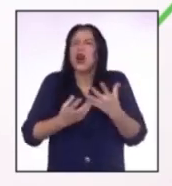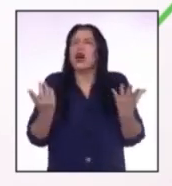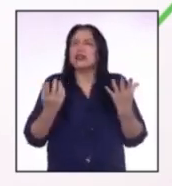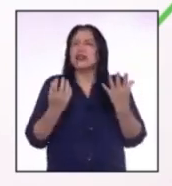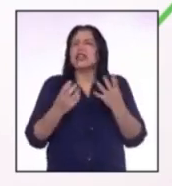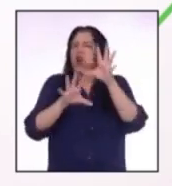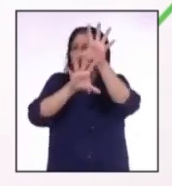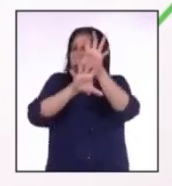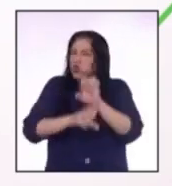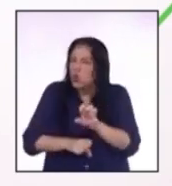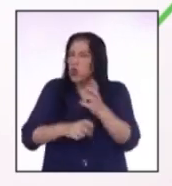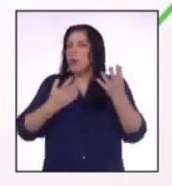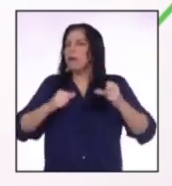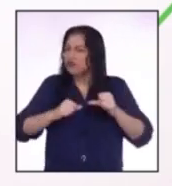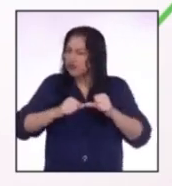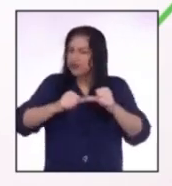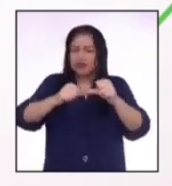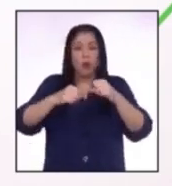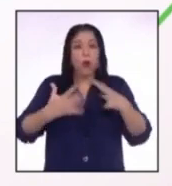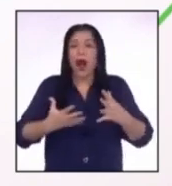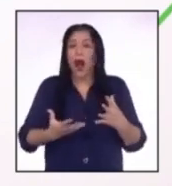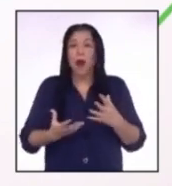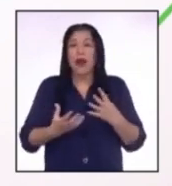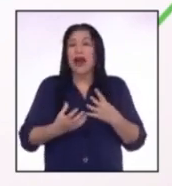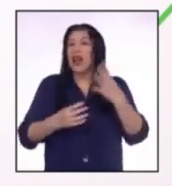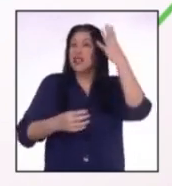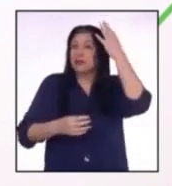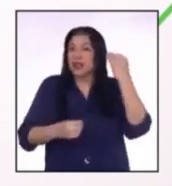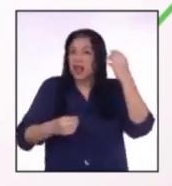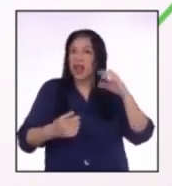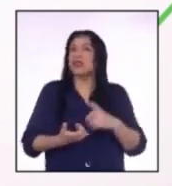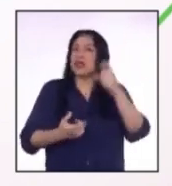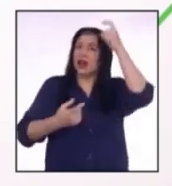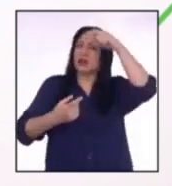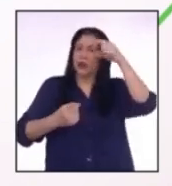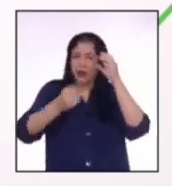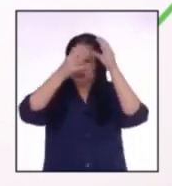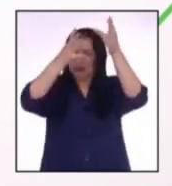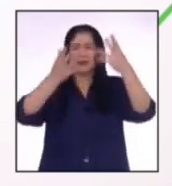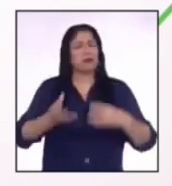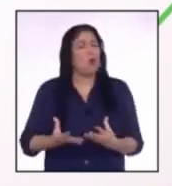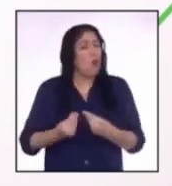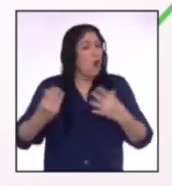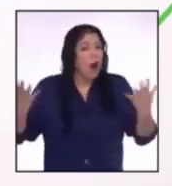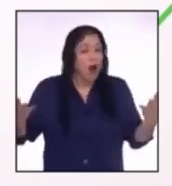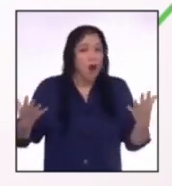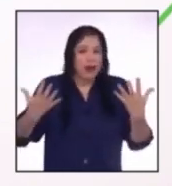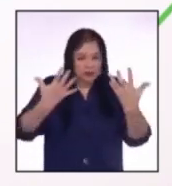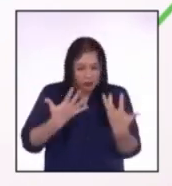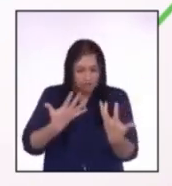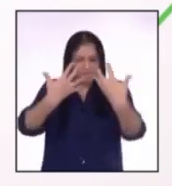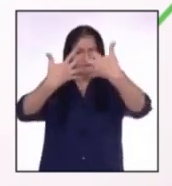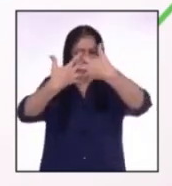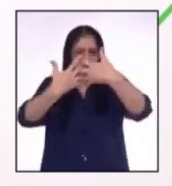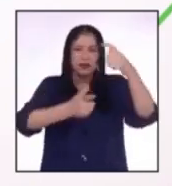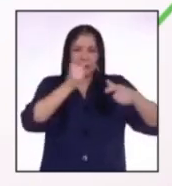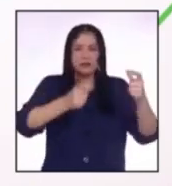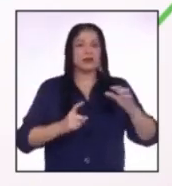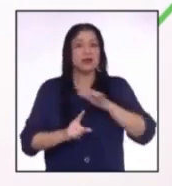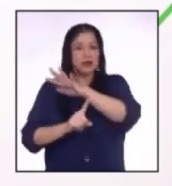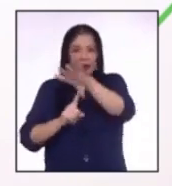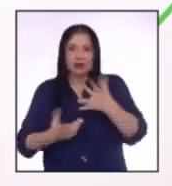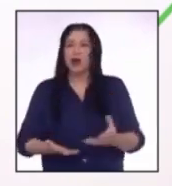chicos nuestro legado es grandioso la conexión que se tiene con la naturaleza nos enseña a